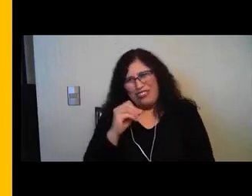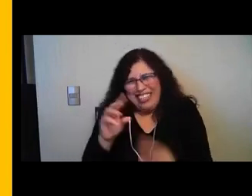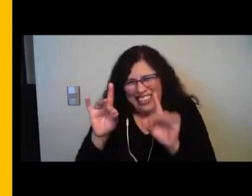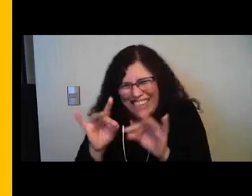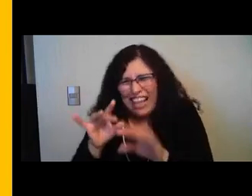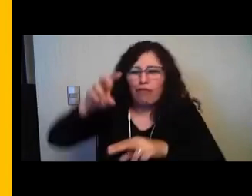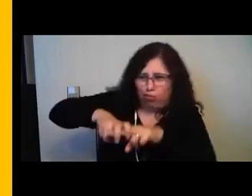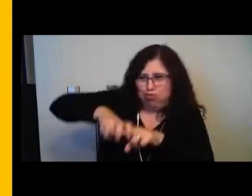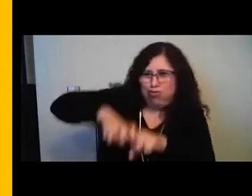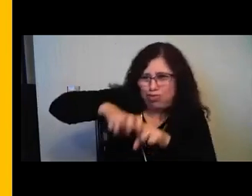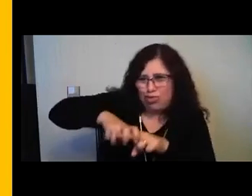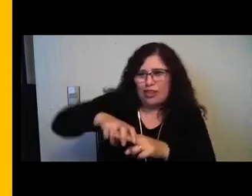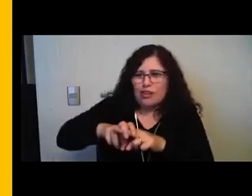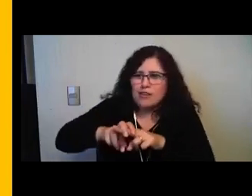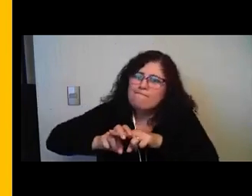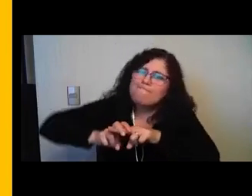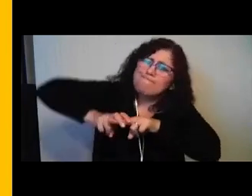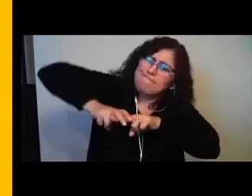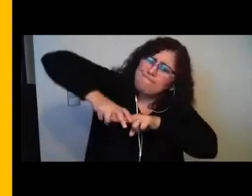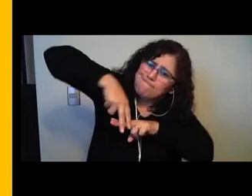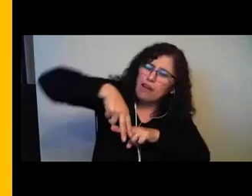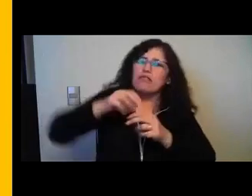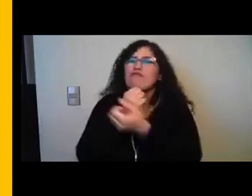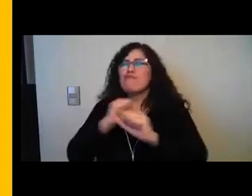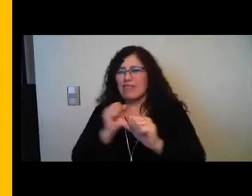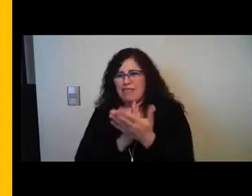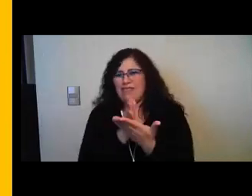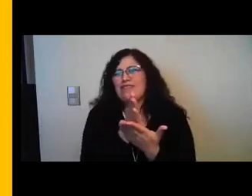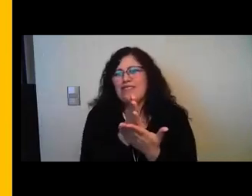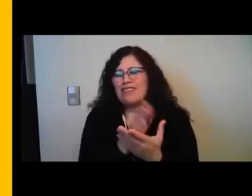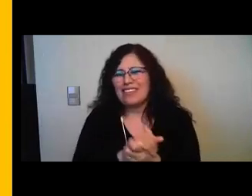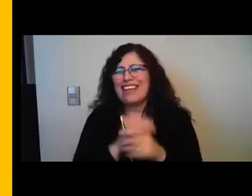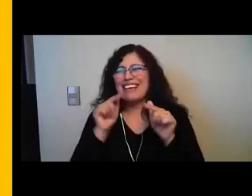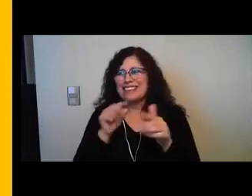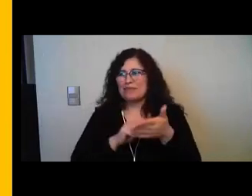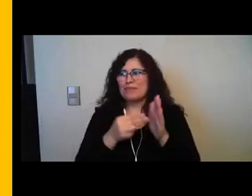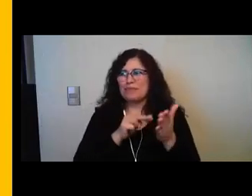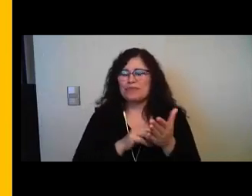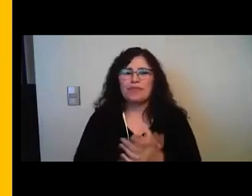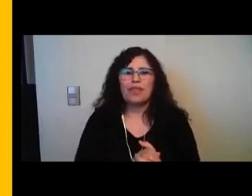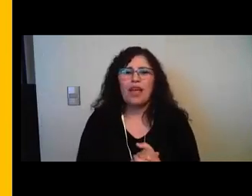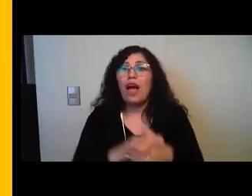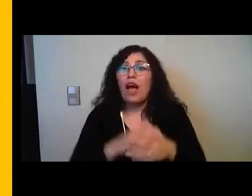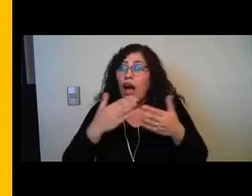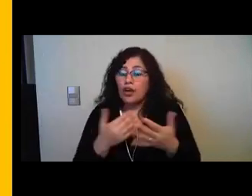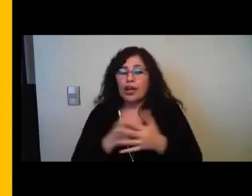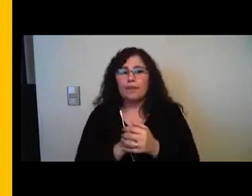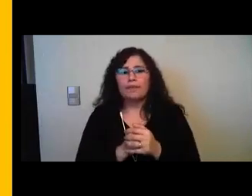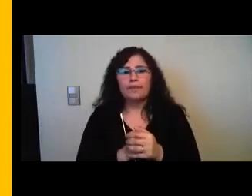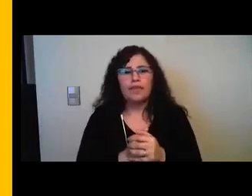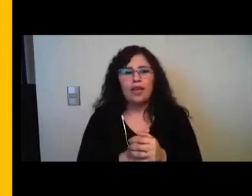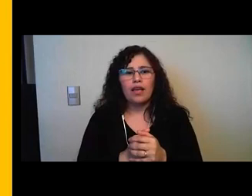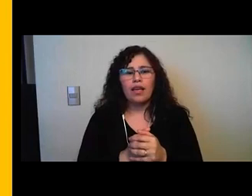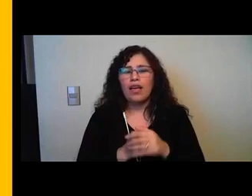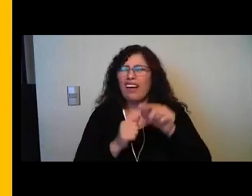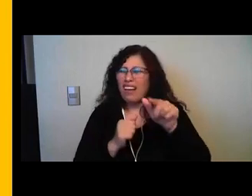quedarse pegado porque no pueden iniciar el movimiento, ¿ya? Y la hipocinesia, además,